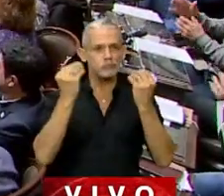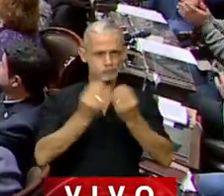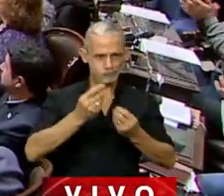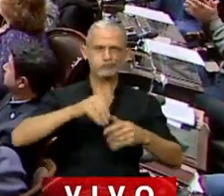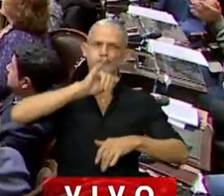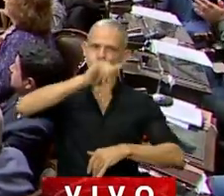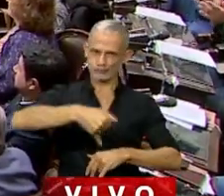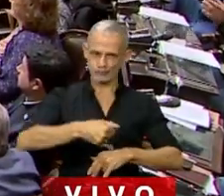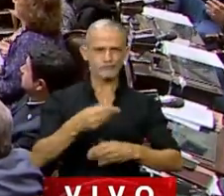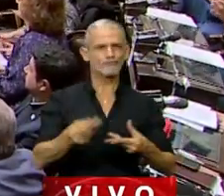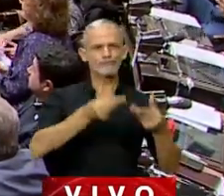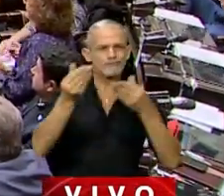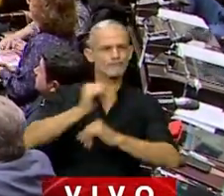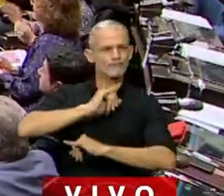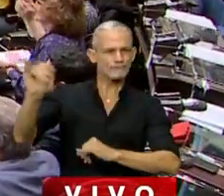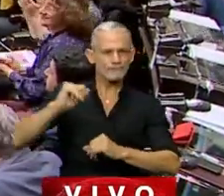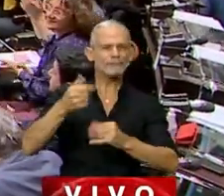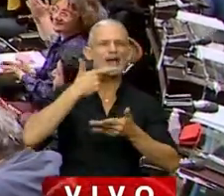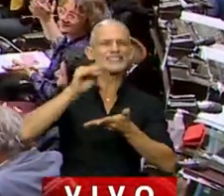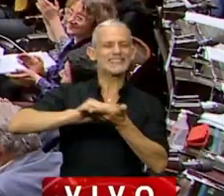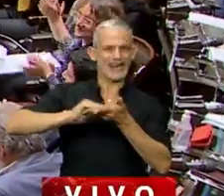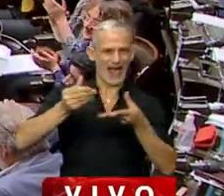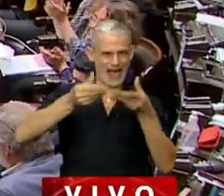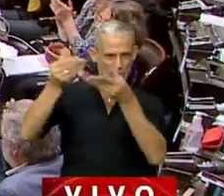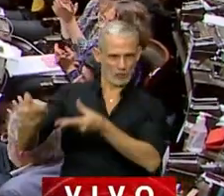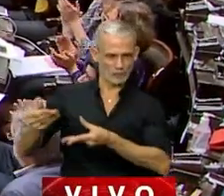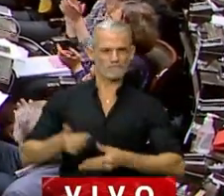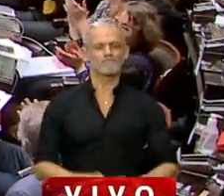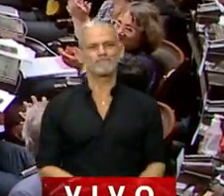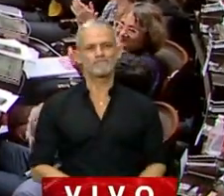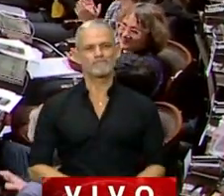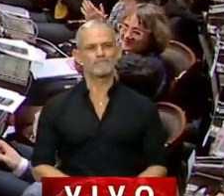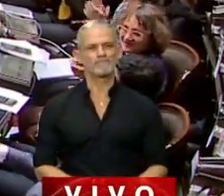Resulta afirmativo, se comunicará al Honorable Senado.